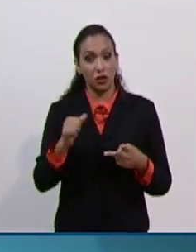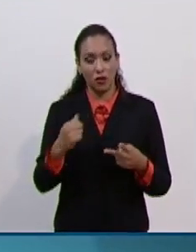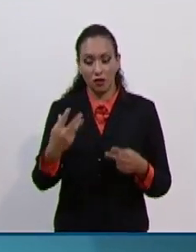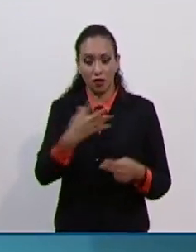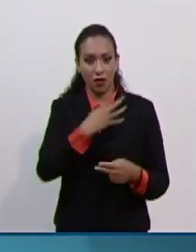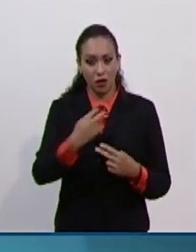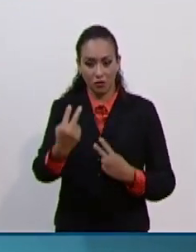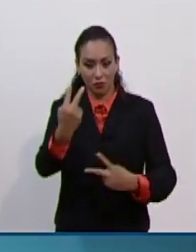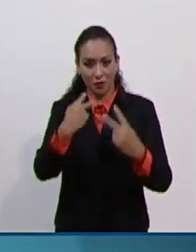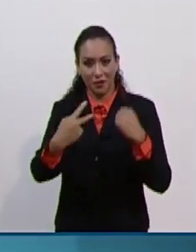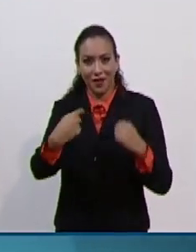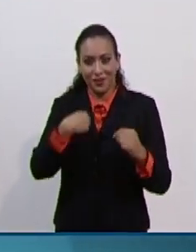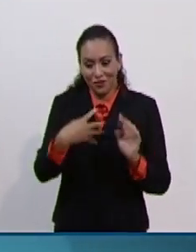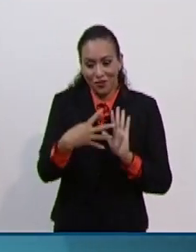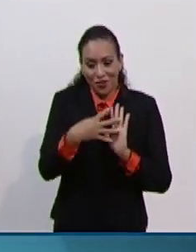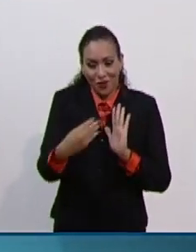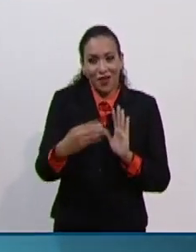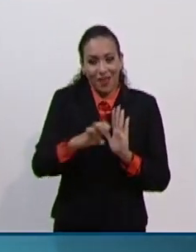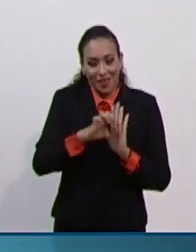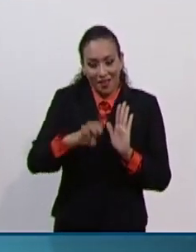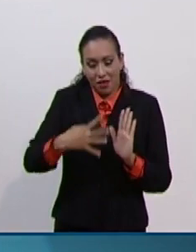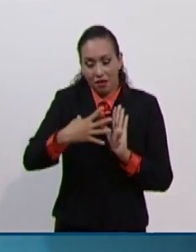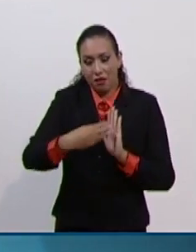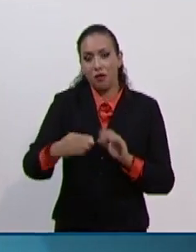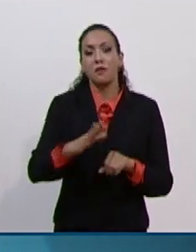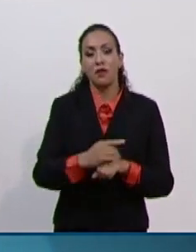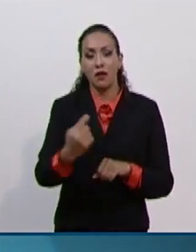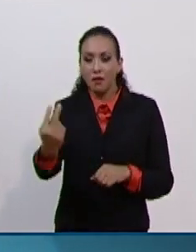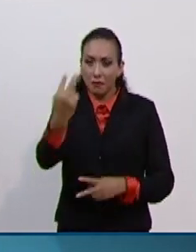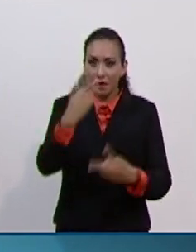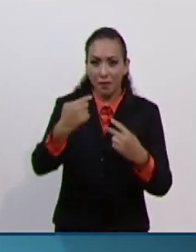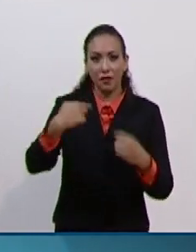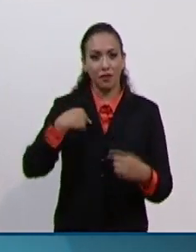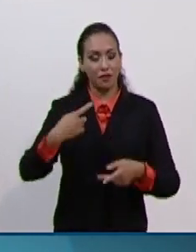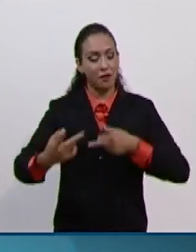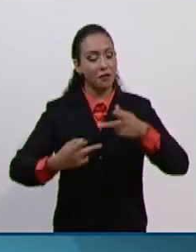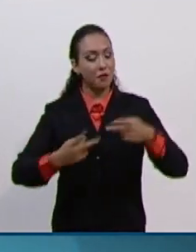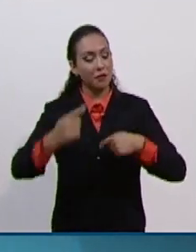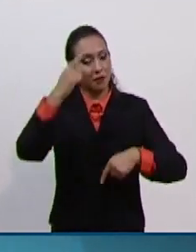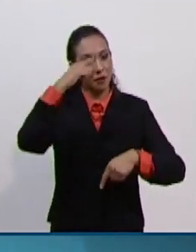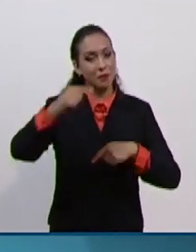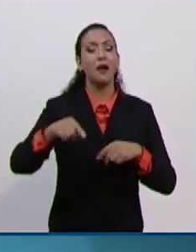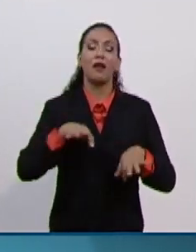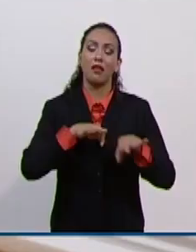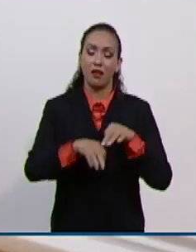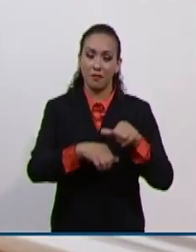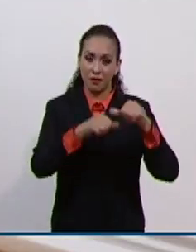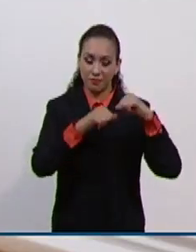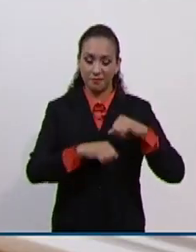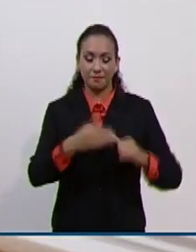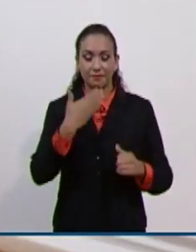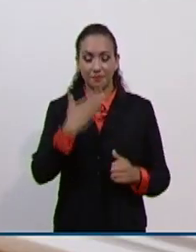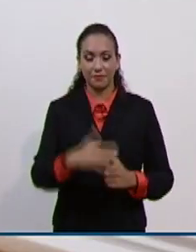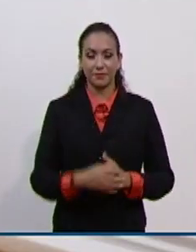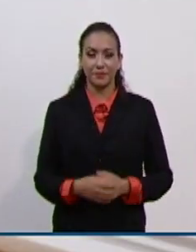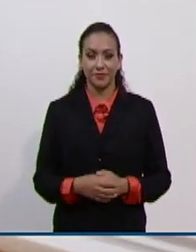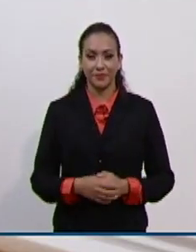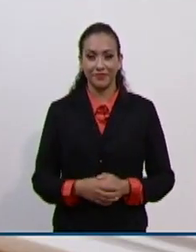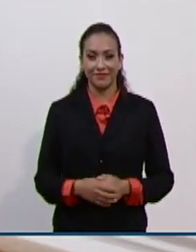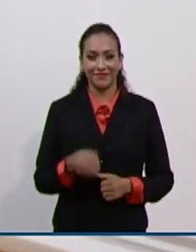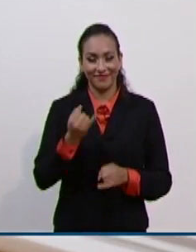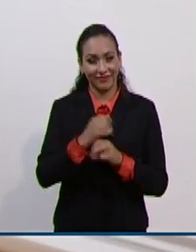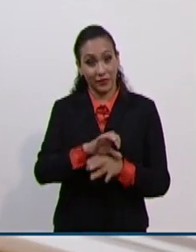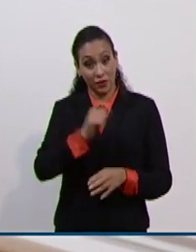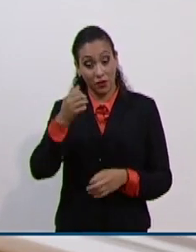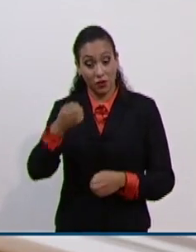mis hijos, porque son testigos del esfuerzo y la preparación que necesito para ocupar el cargo de jueza. En otra información,